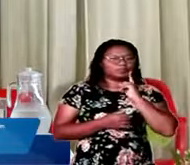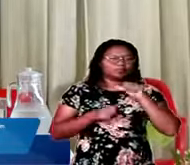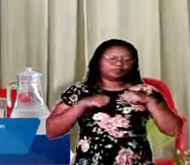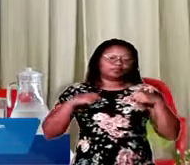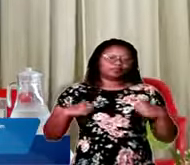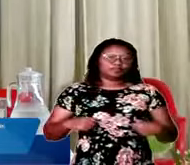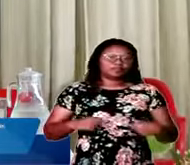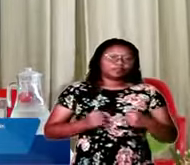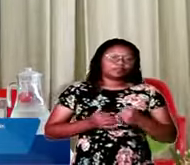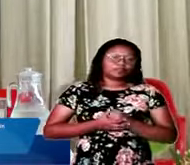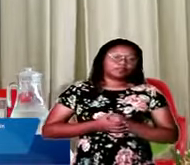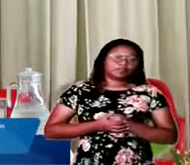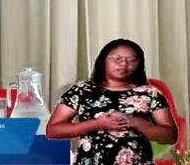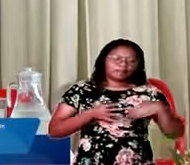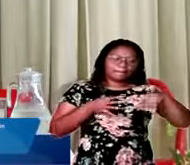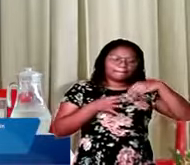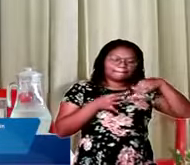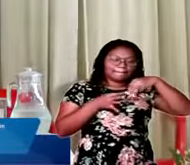sacerdotes.